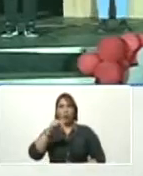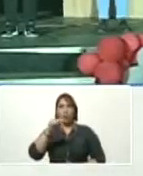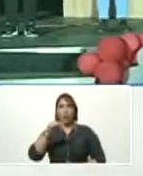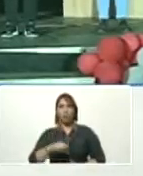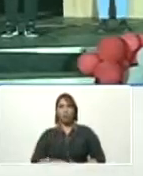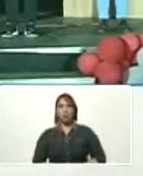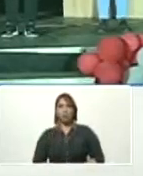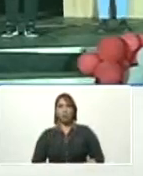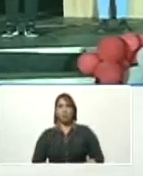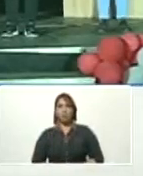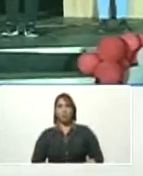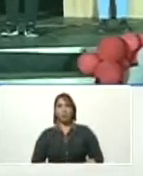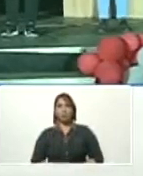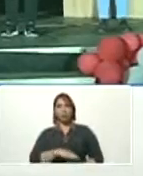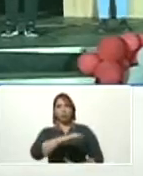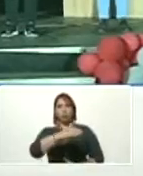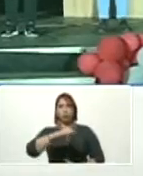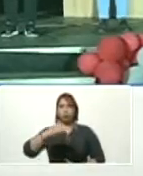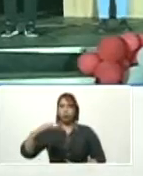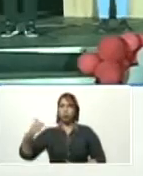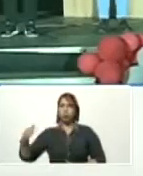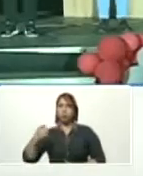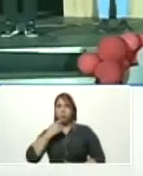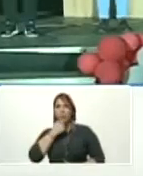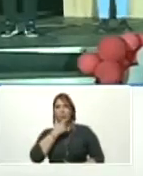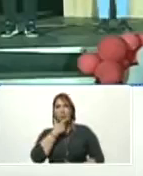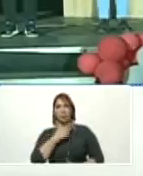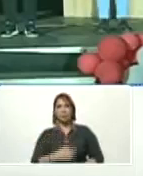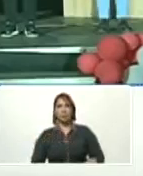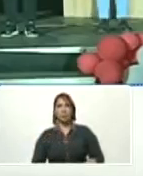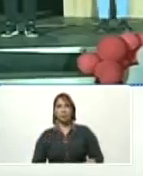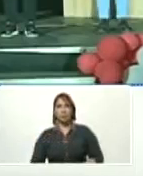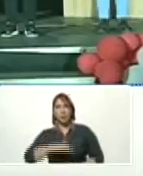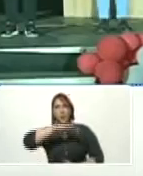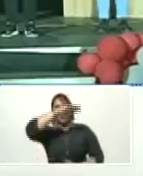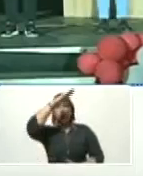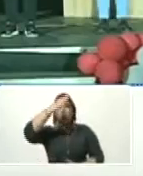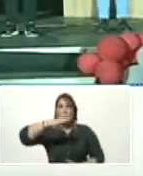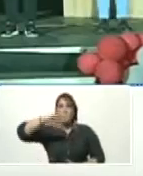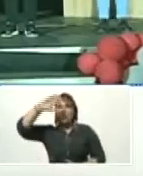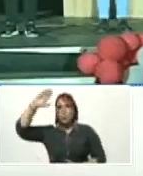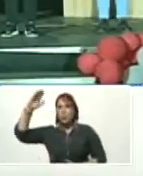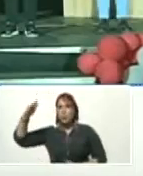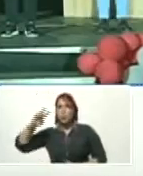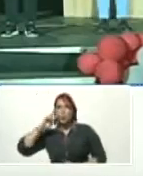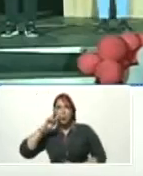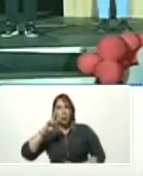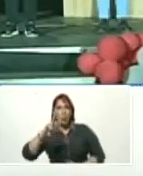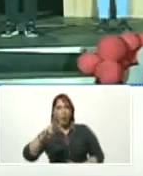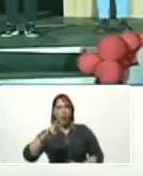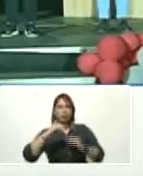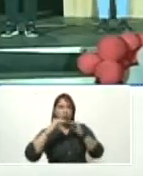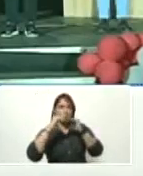Es una bahía bella, pues. Está la montaña de todo el macizo